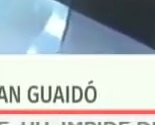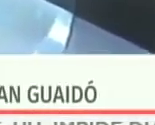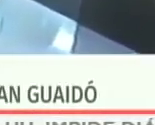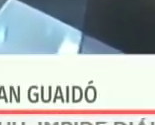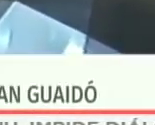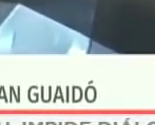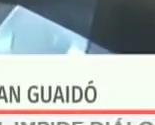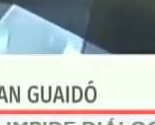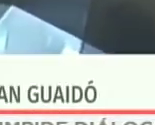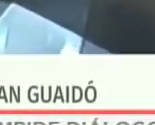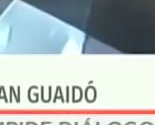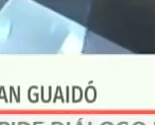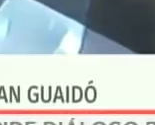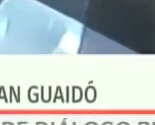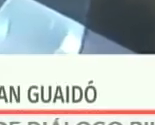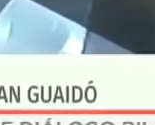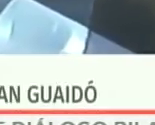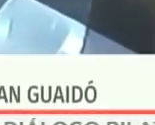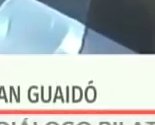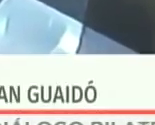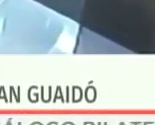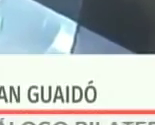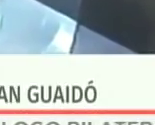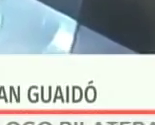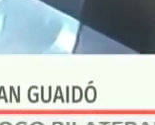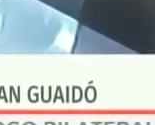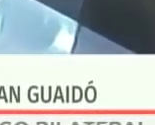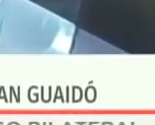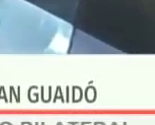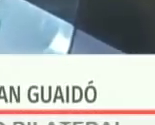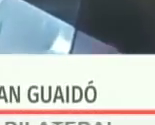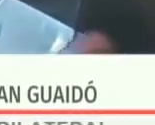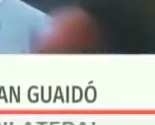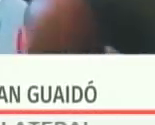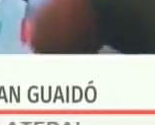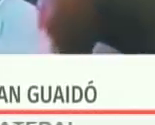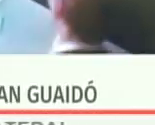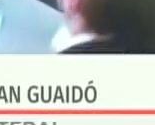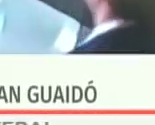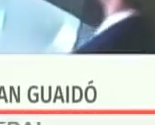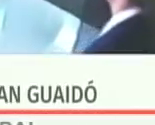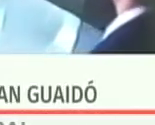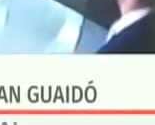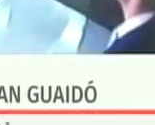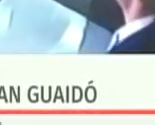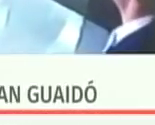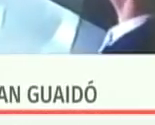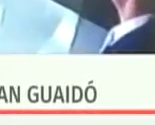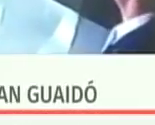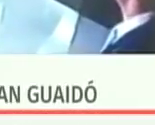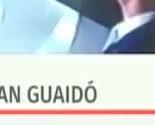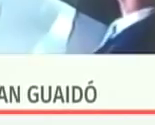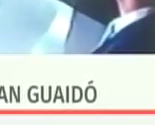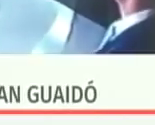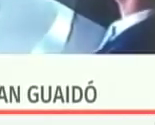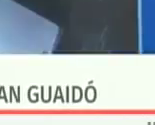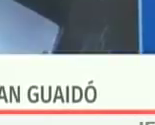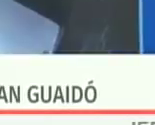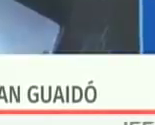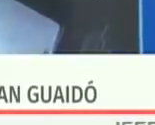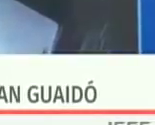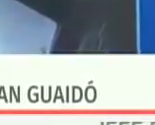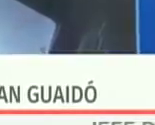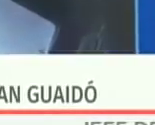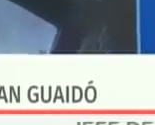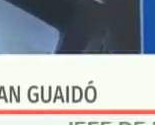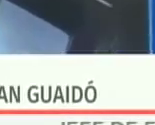¿Dijo o no dijo que usted lo que quería era un diálogo franco con los factores del gobierno para lograr una repetición de las elecciones